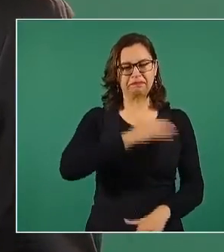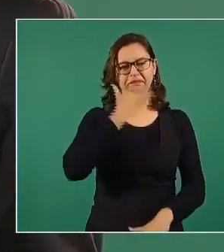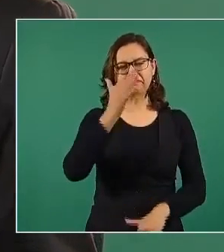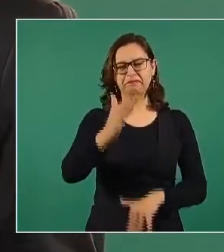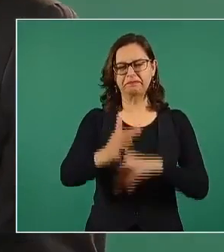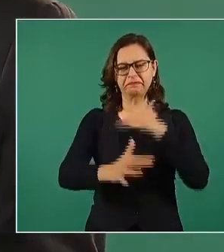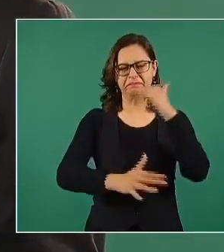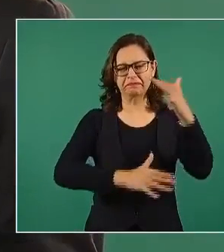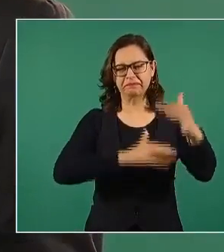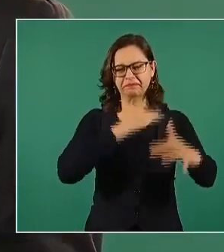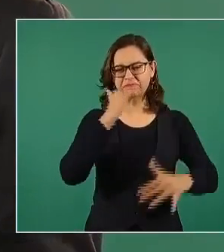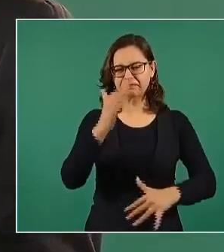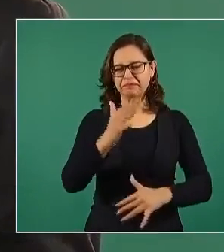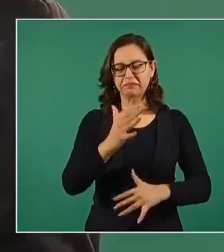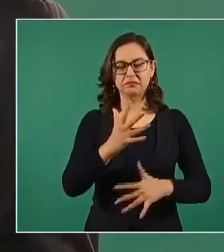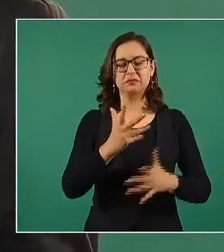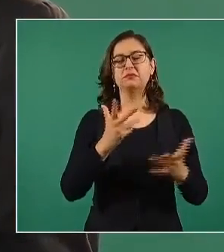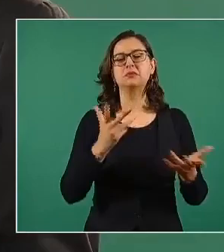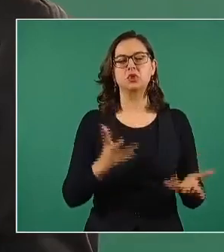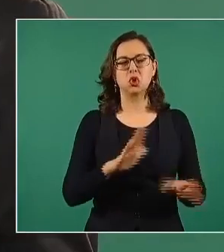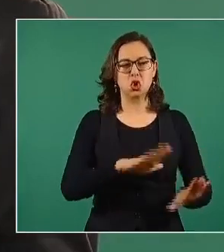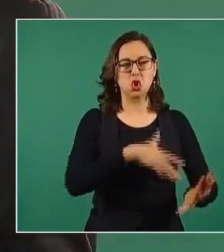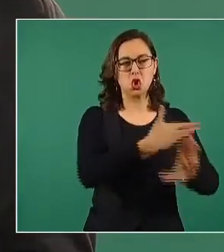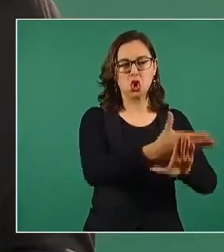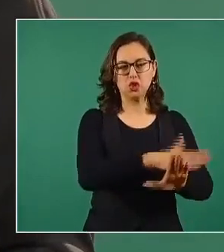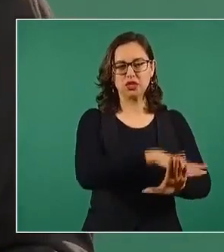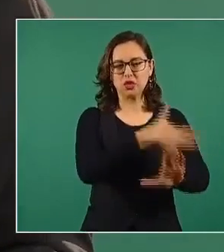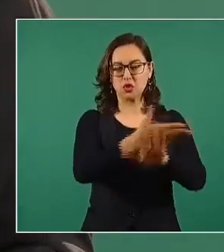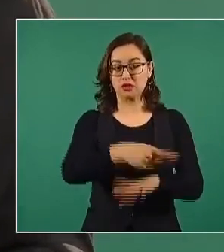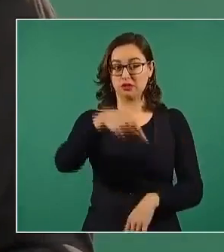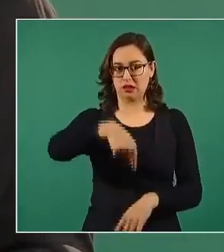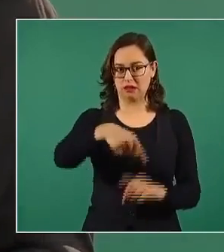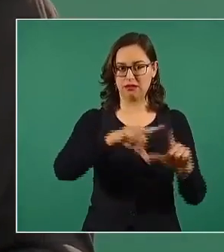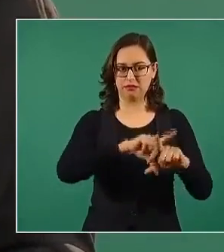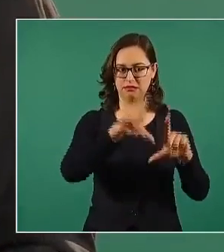que se impuso en nuestro país